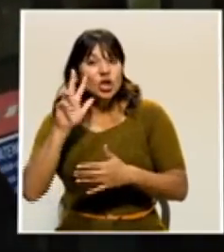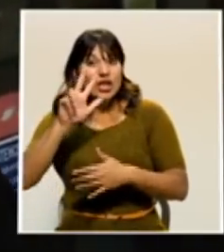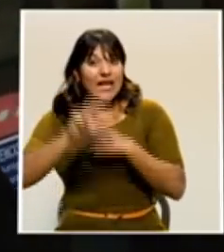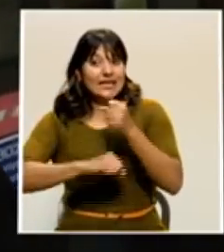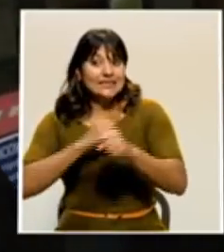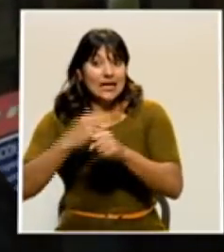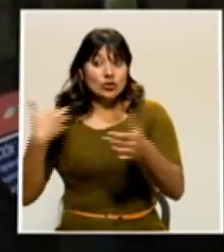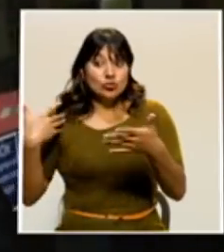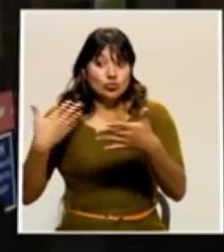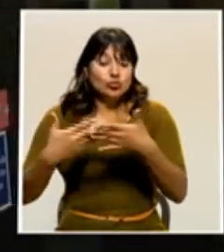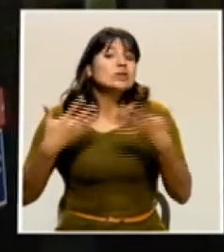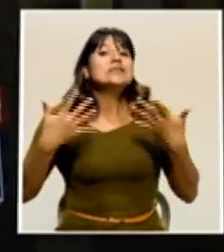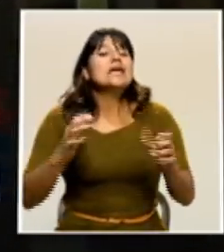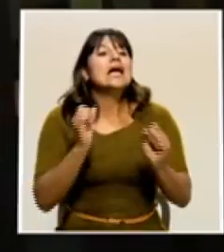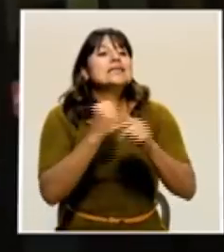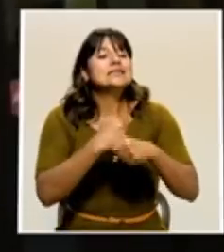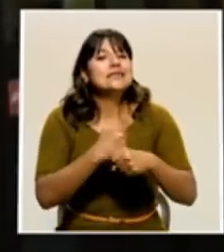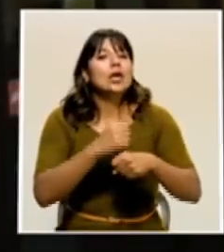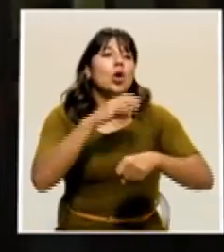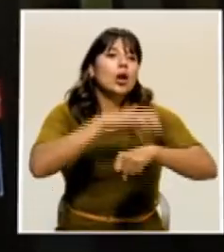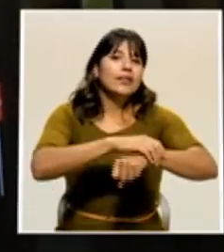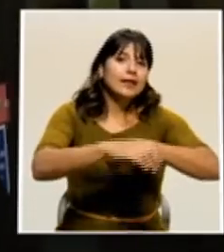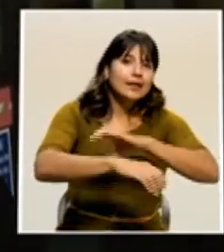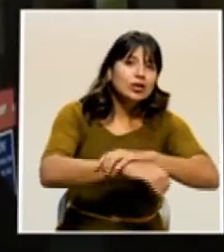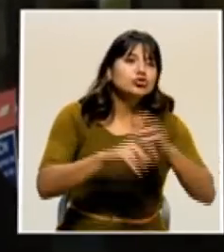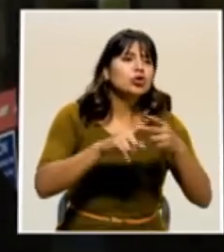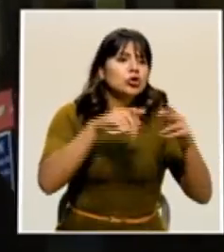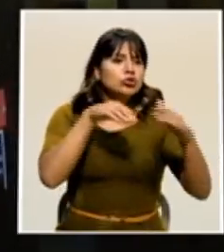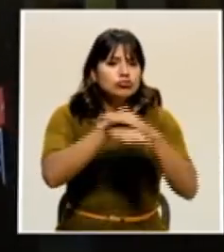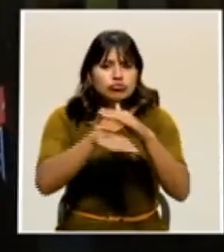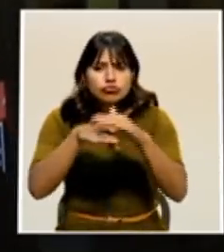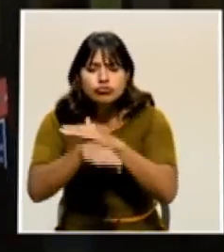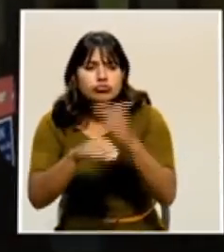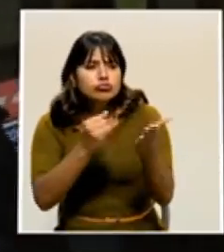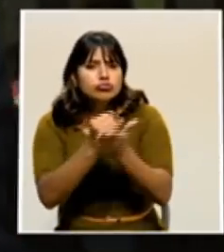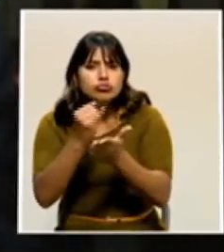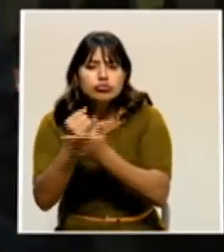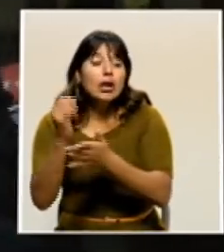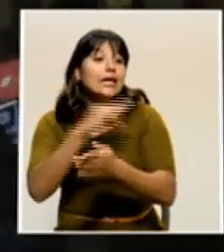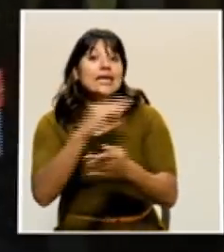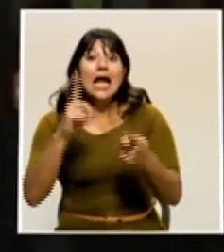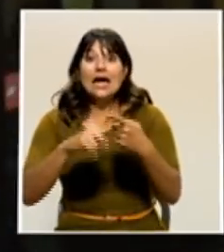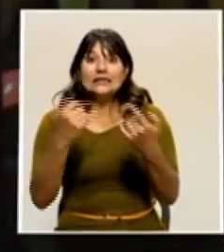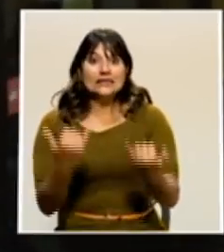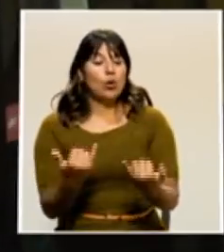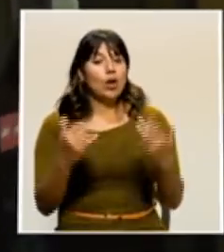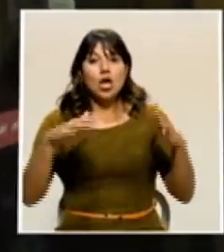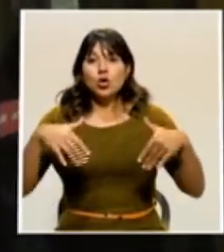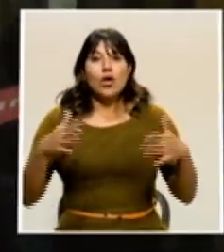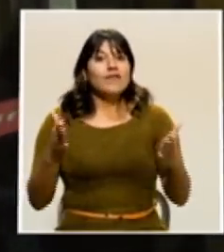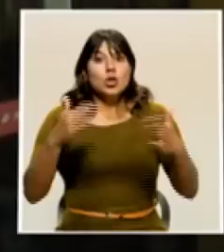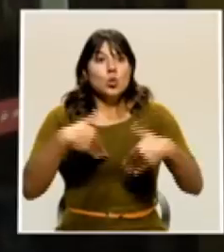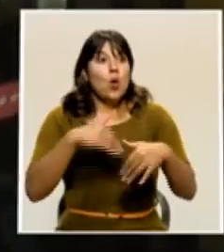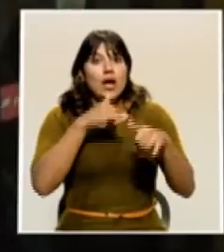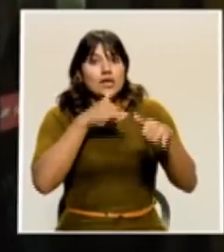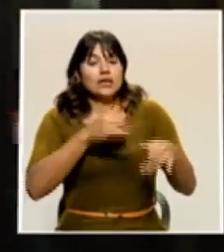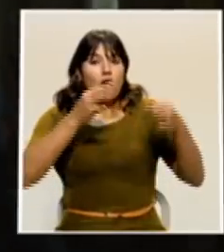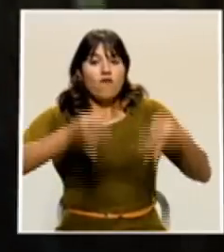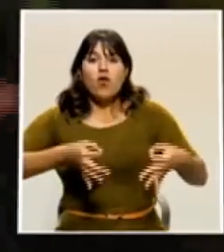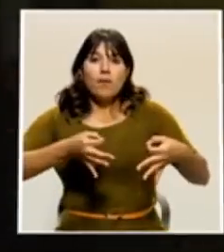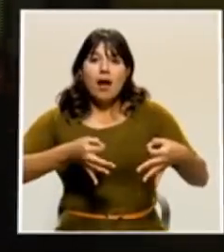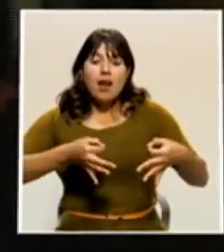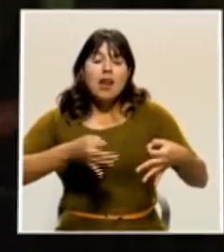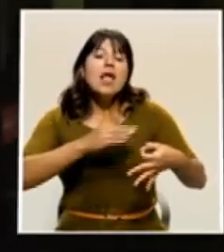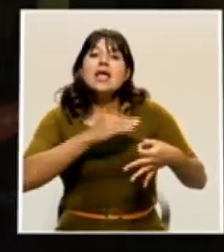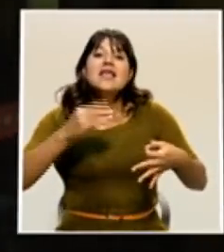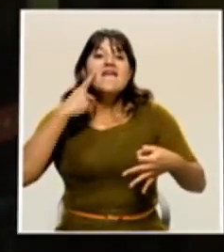se hizo todo el tema de la detención, se hicieron allanamientos, se hizo el proceso y hasta este momento no se ha presentado una acusación formal y que